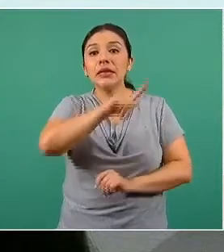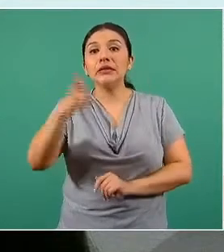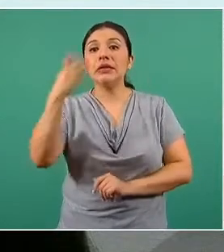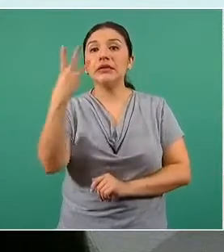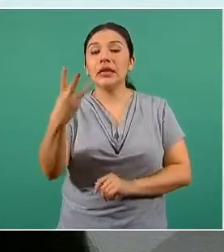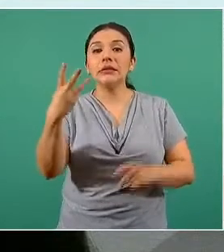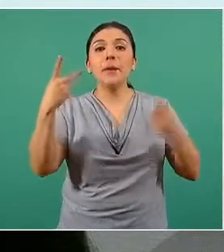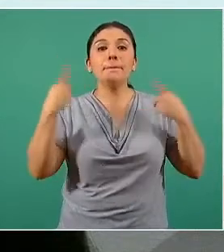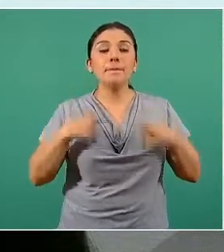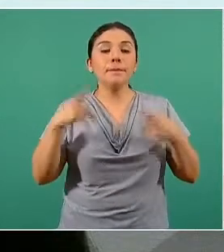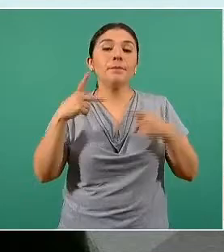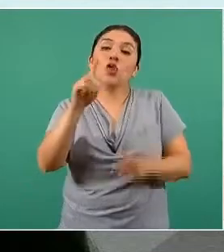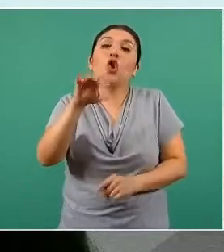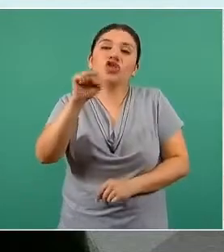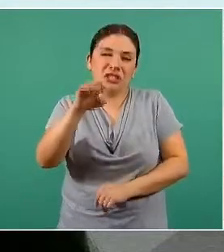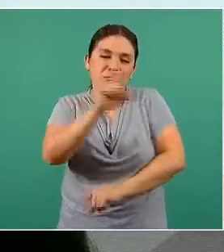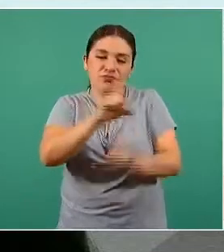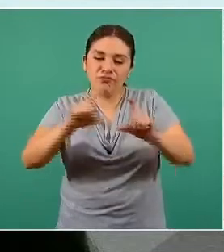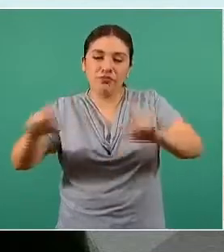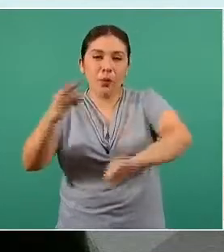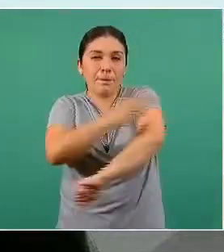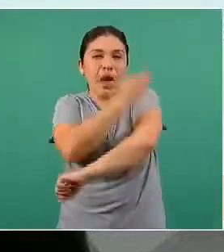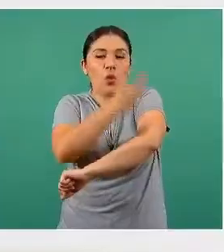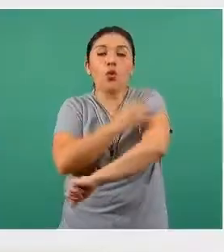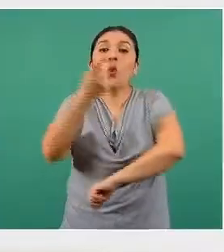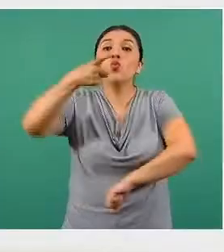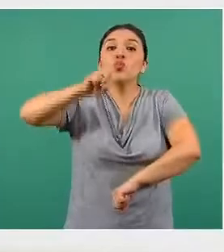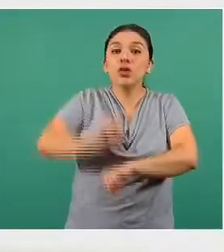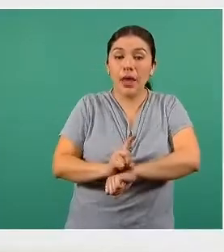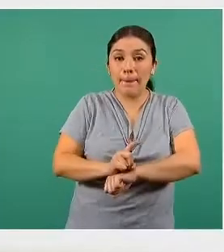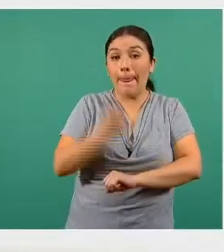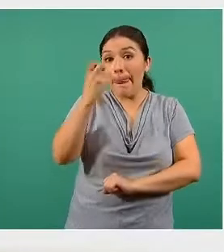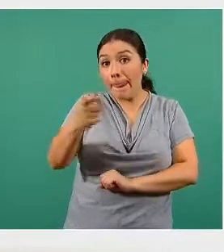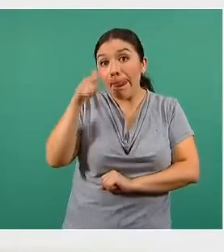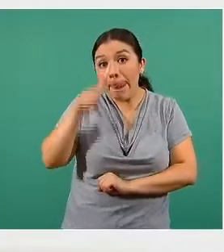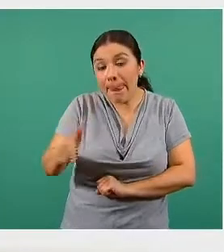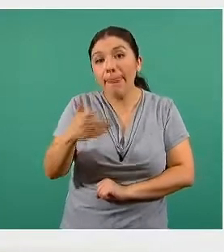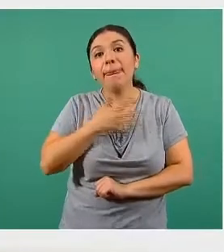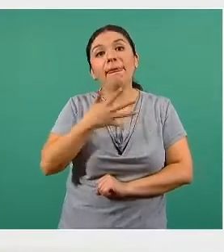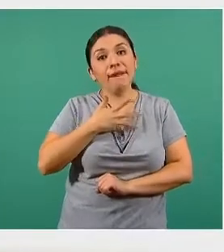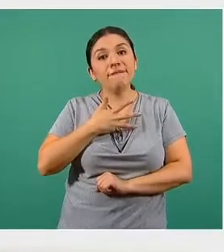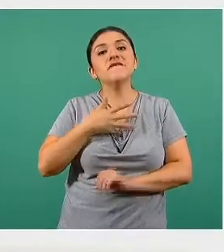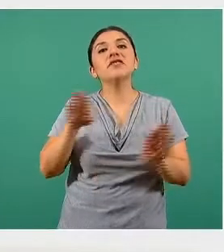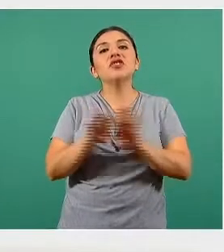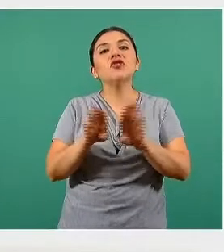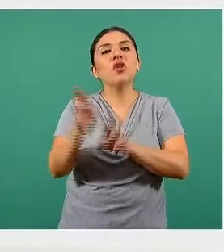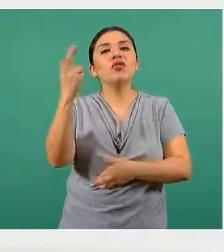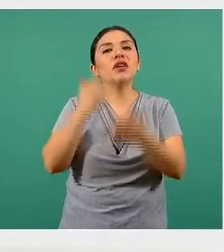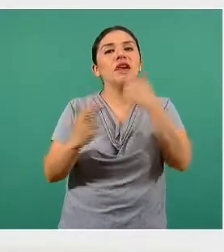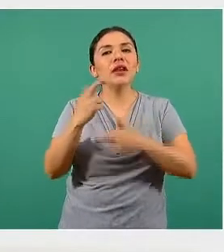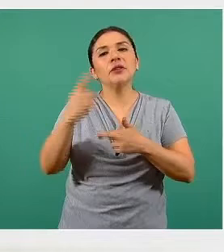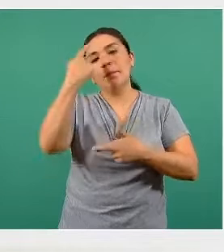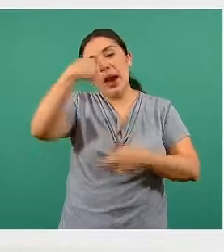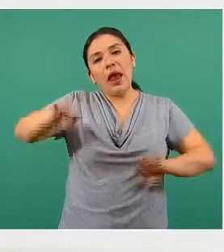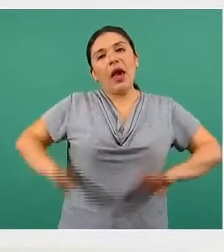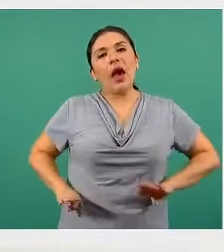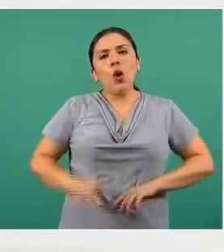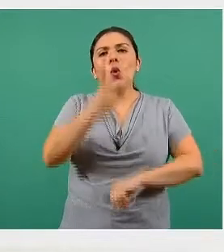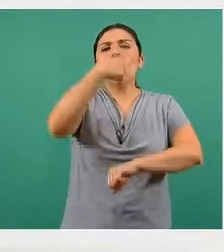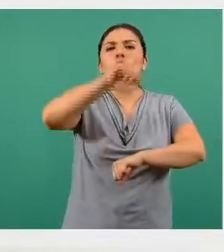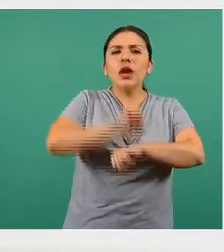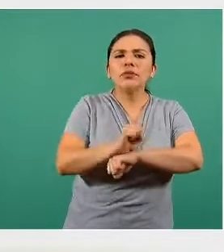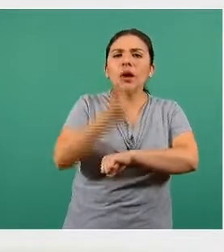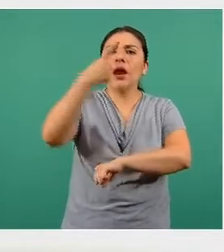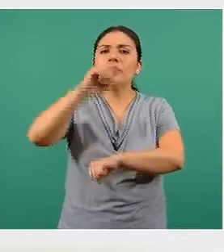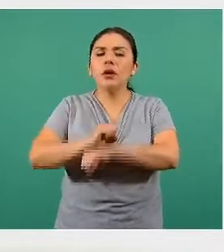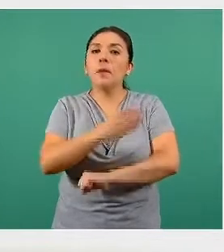507.703 dosis en un solo día. Esto nos está regresando, como verán, al ritmo de una semana